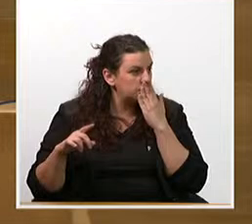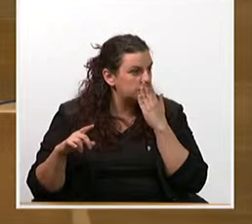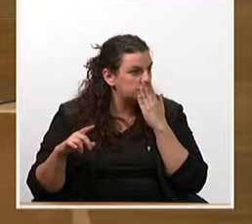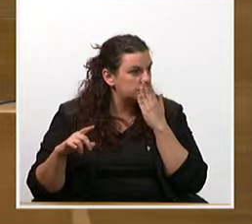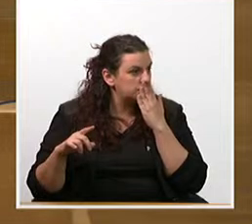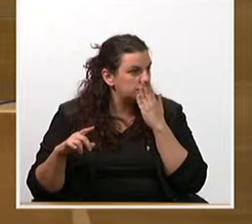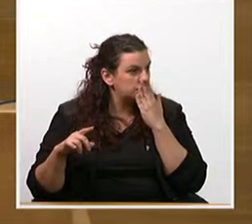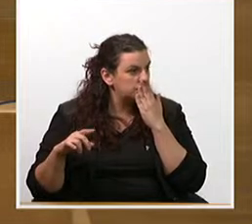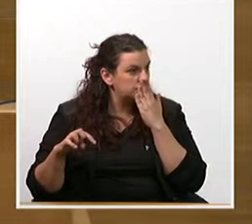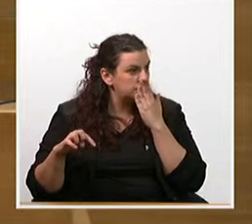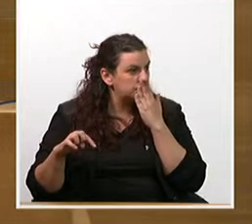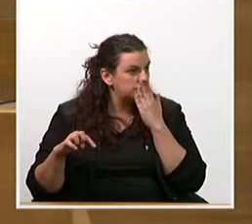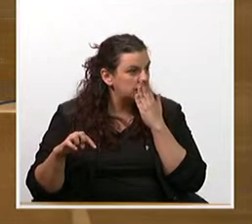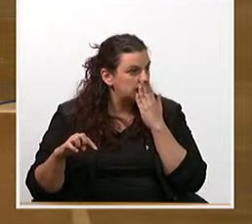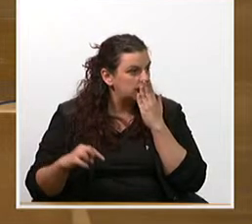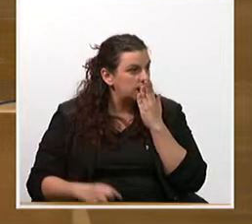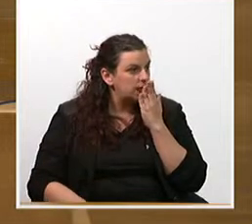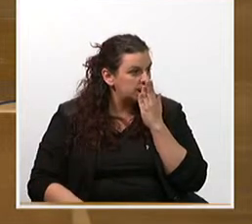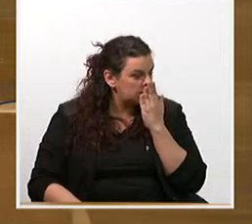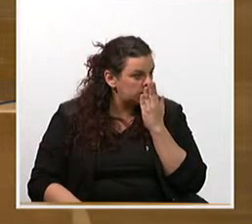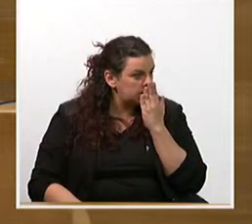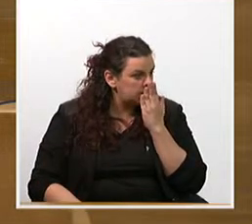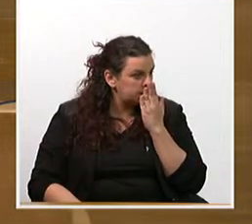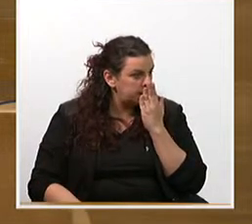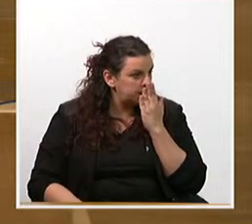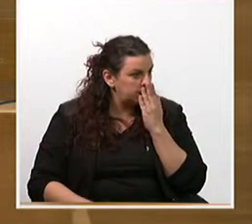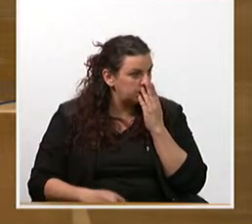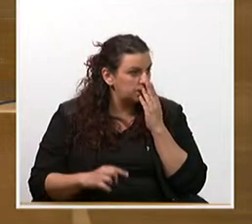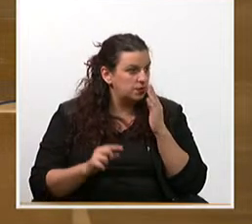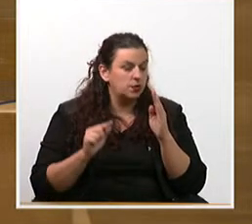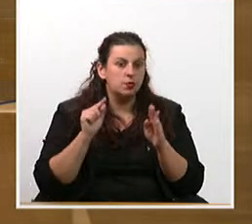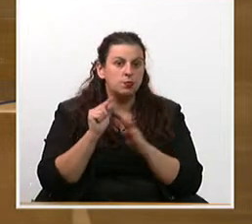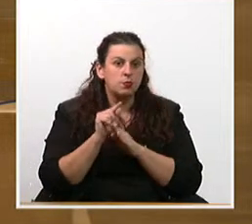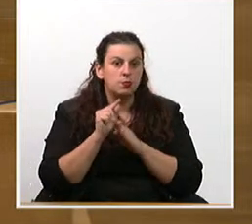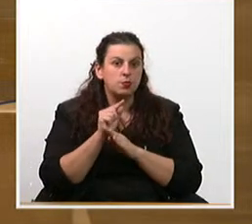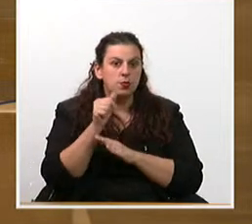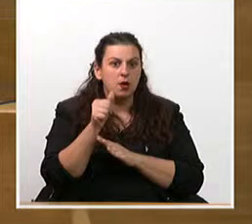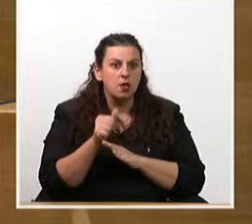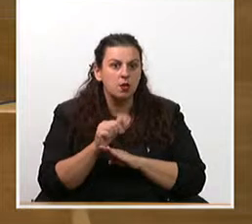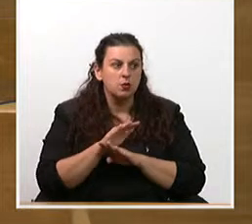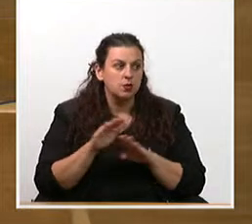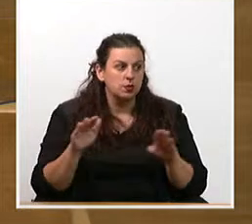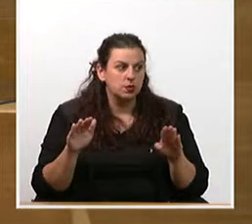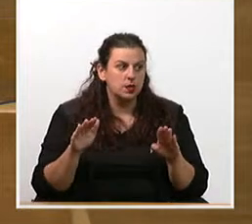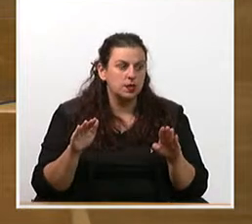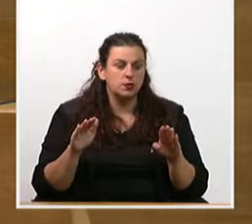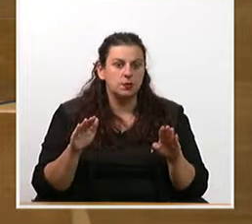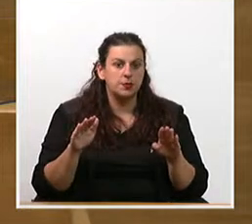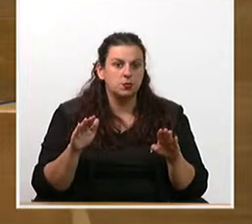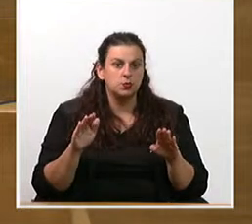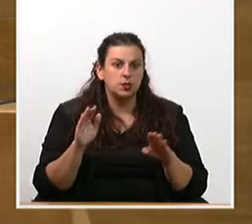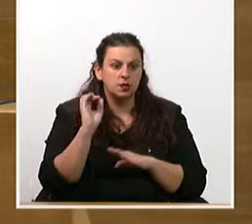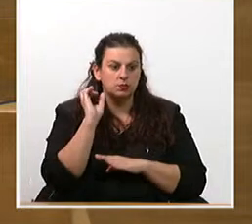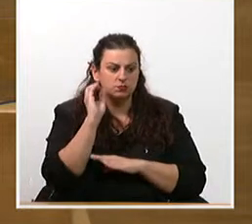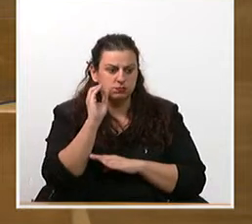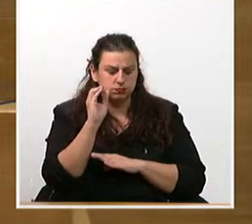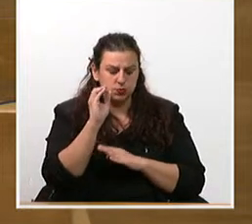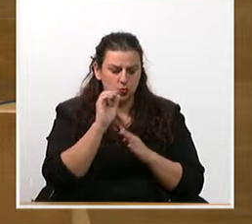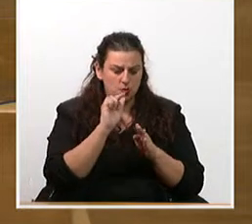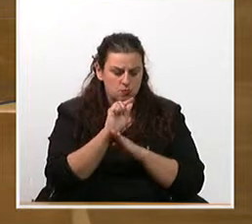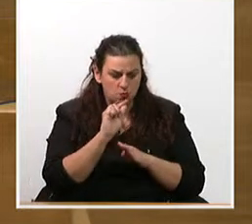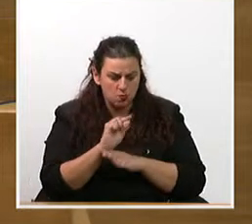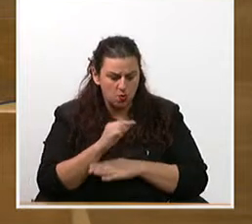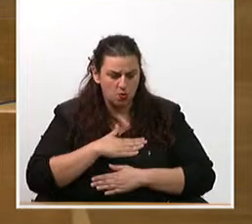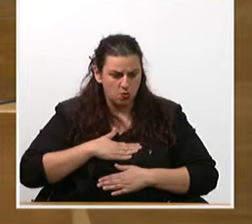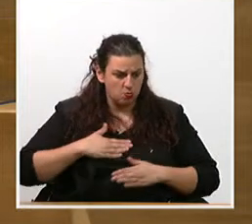el rato haciendo comentarios a las intervenciones que está haciendo la persona que está interviniendo en ese momento en el en el atril porque es muy incómodo